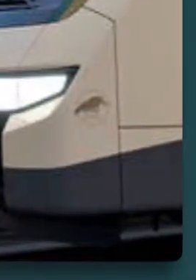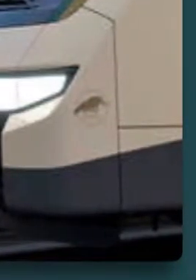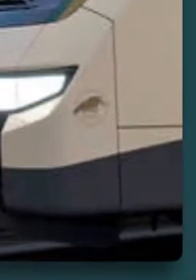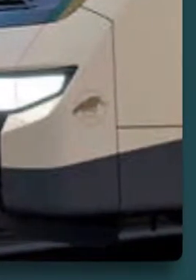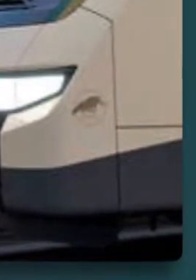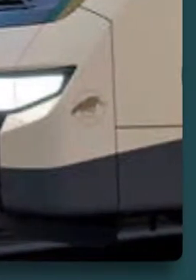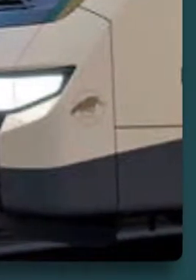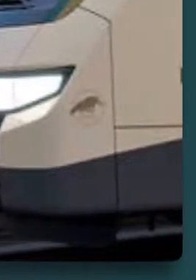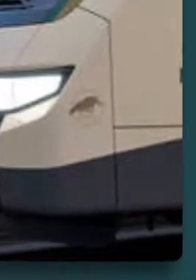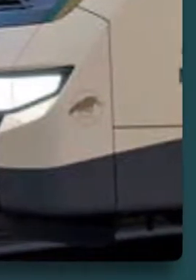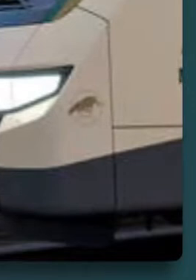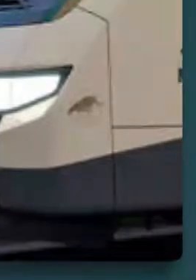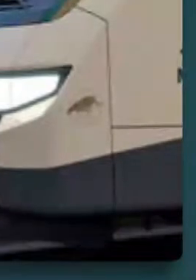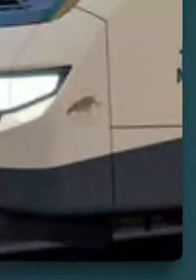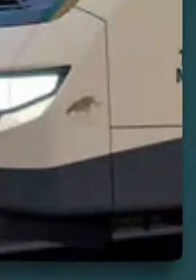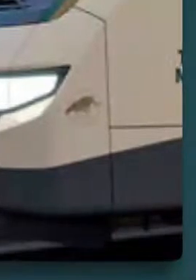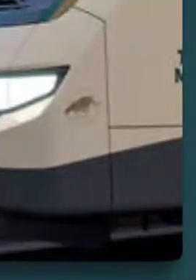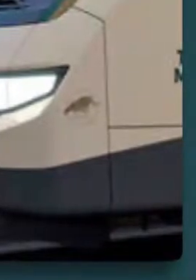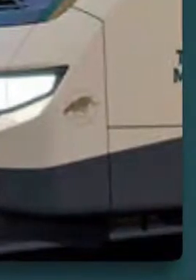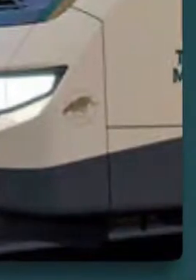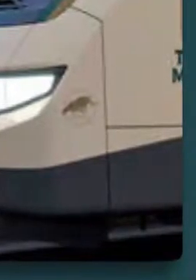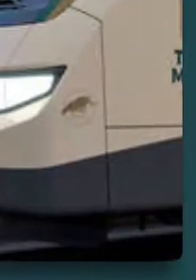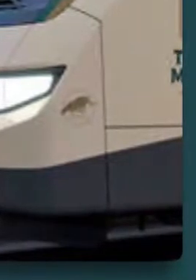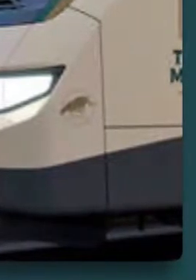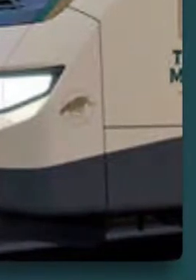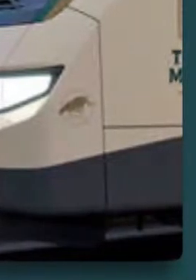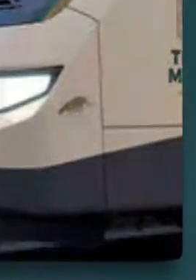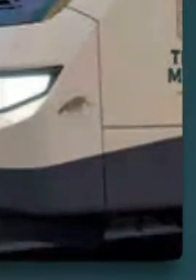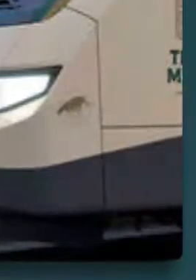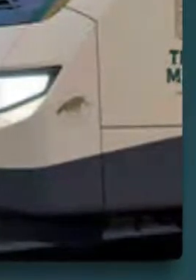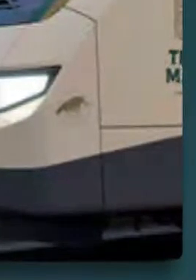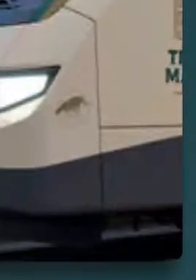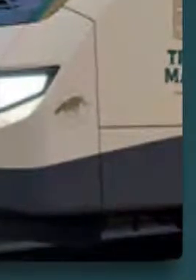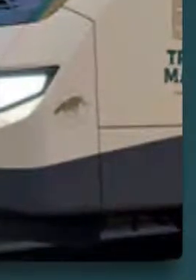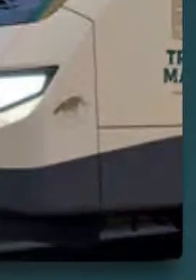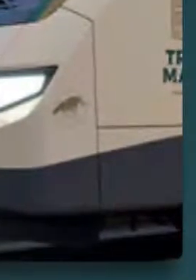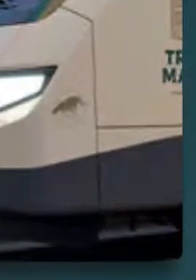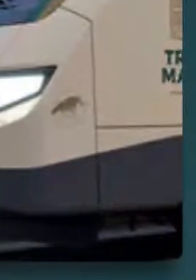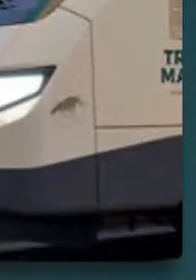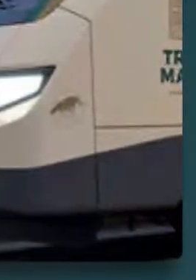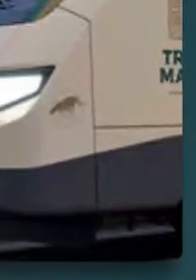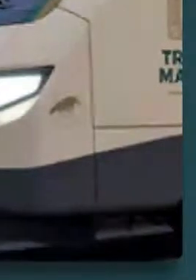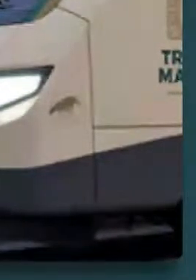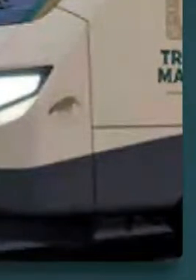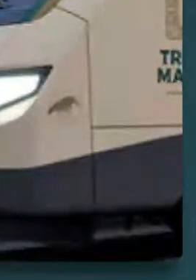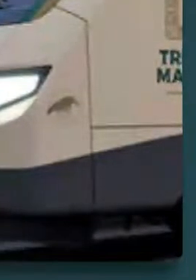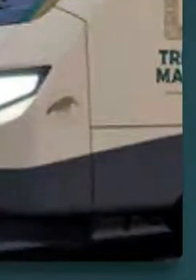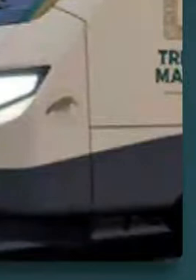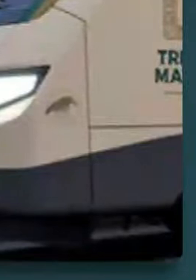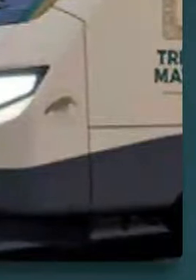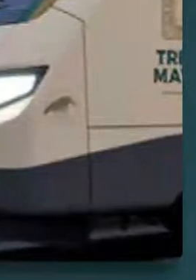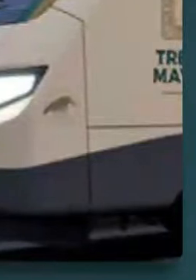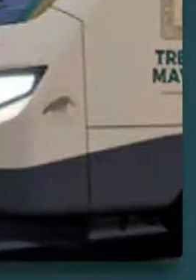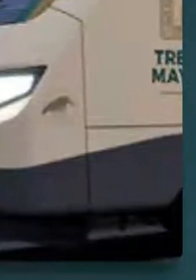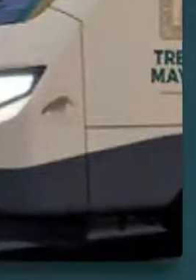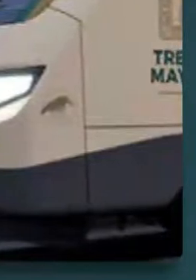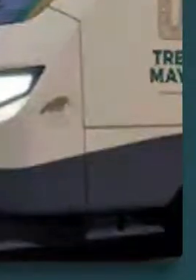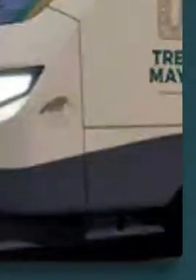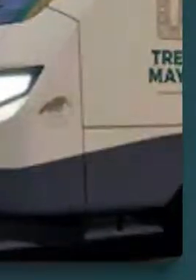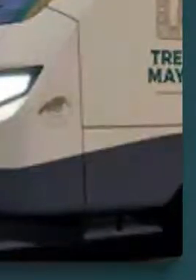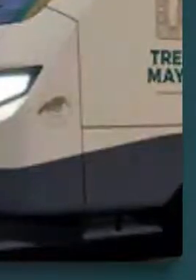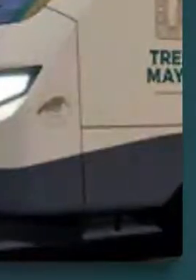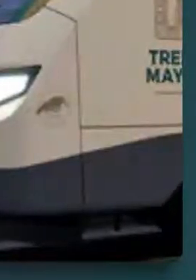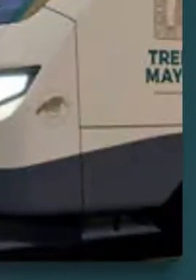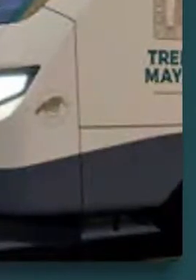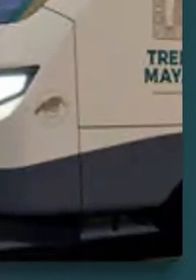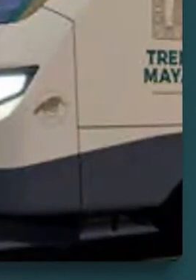tiene destinados 42 mil millones de pesos invertidos en el Programa Integral para el Desarrollo de Proyectos Estratégicos que comprenden el